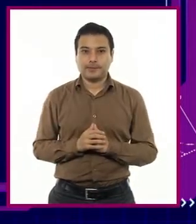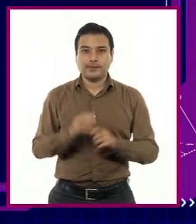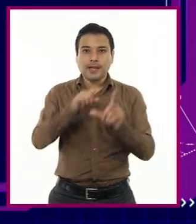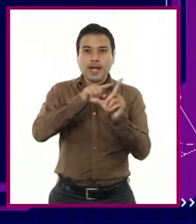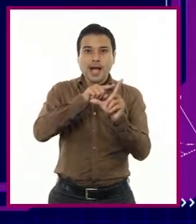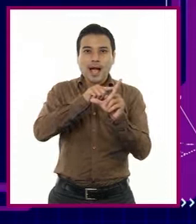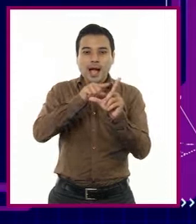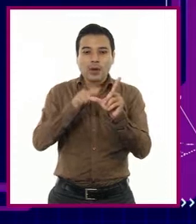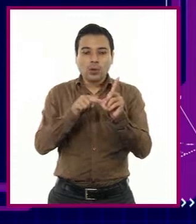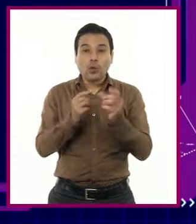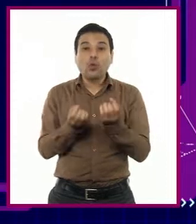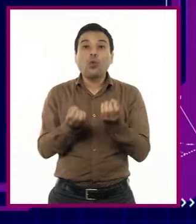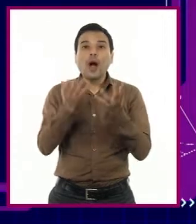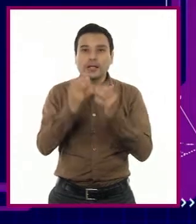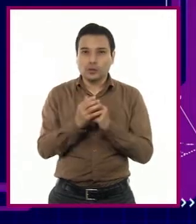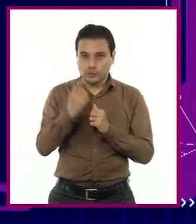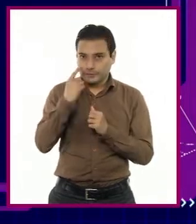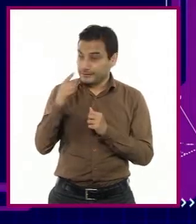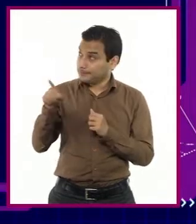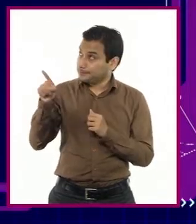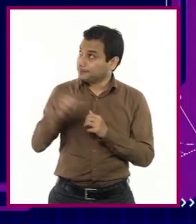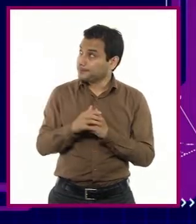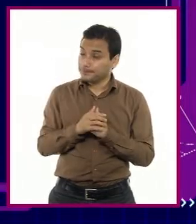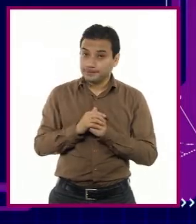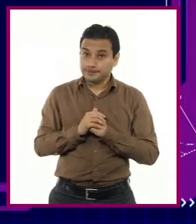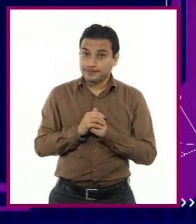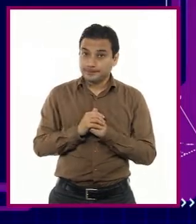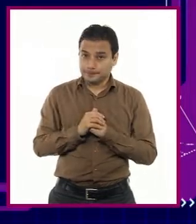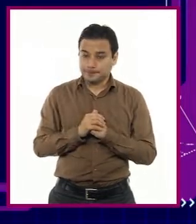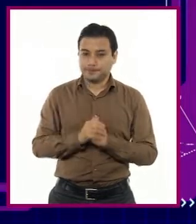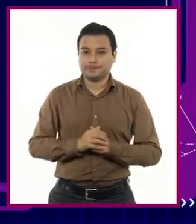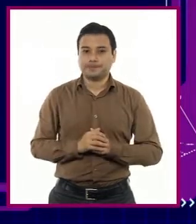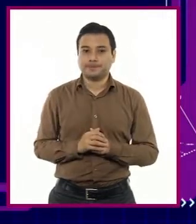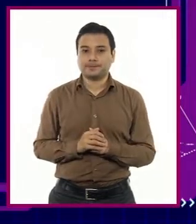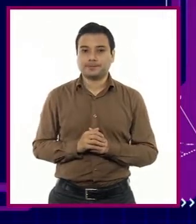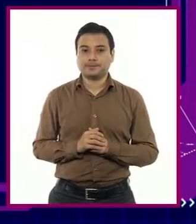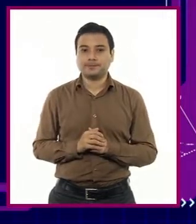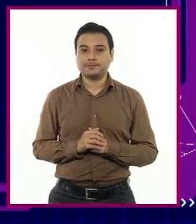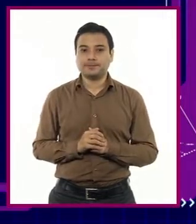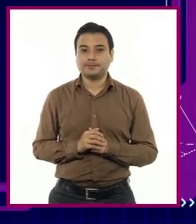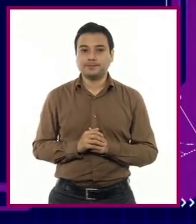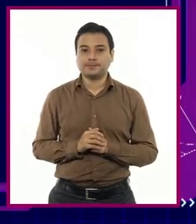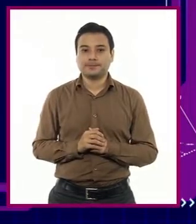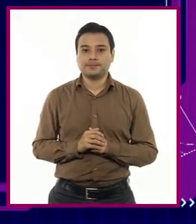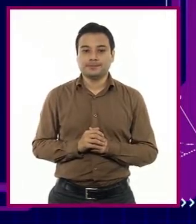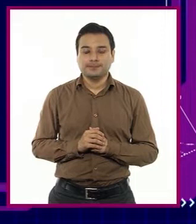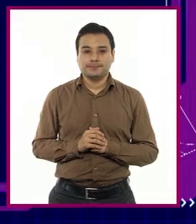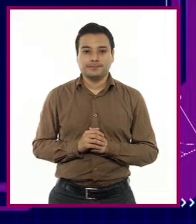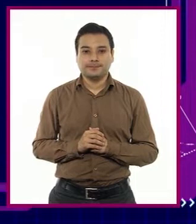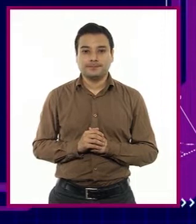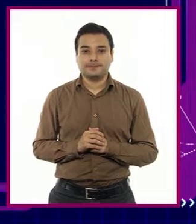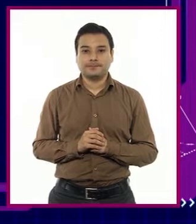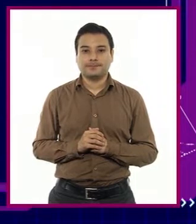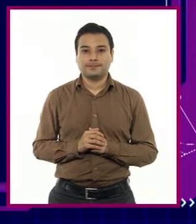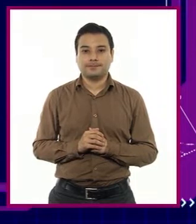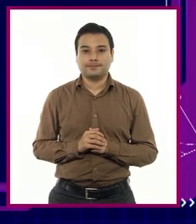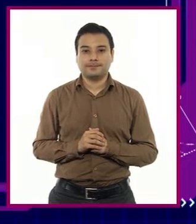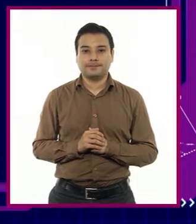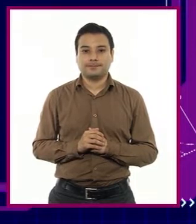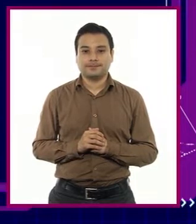un triángulo isósceles, los otros ángulos miden 26.5 grados cada uno. Si